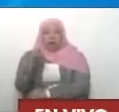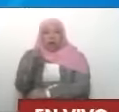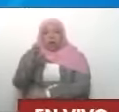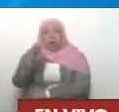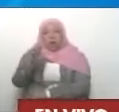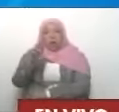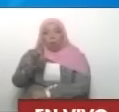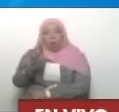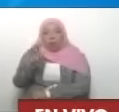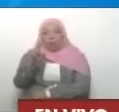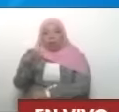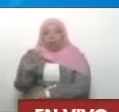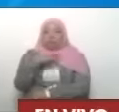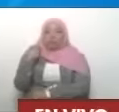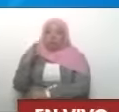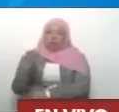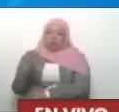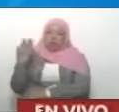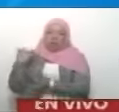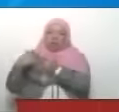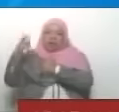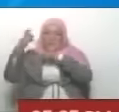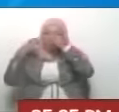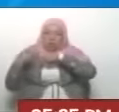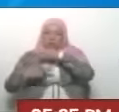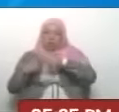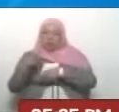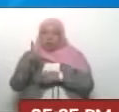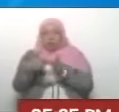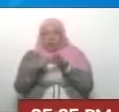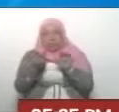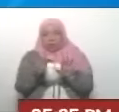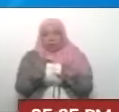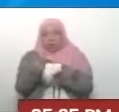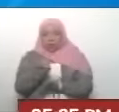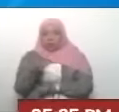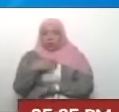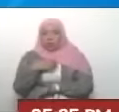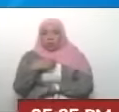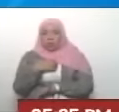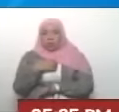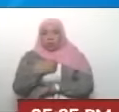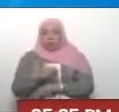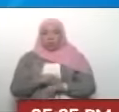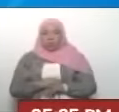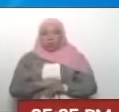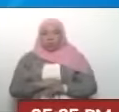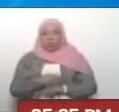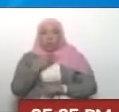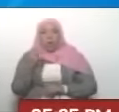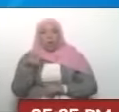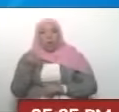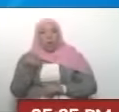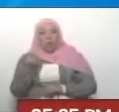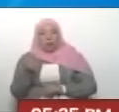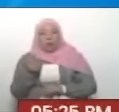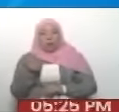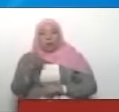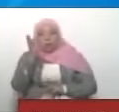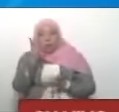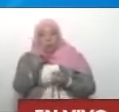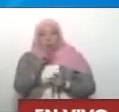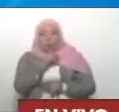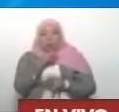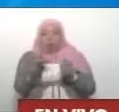Pero no nos detuvieron, ni detuvieron a la generación 2007. Y de esa generación, estos muchachos que acabo de nombrar